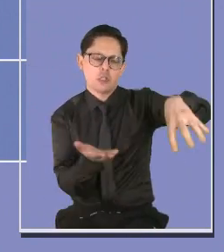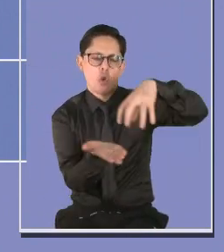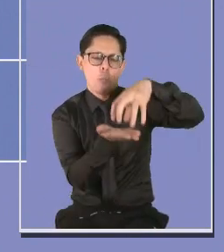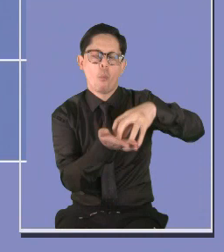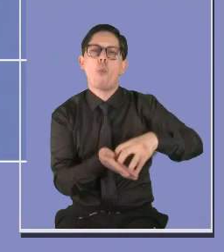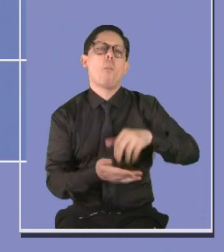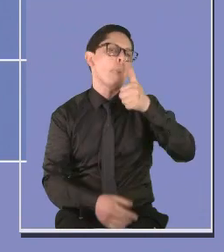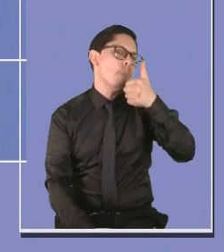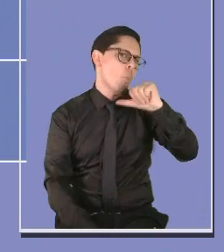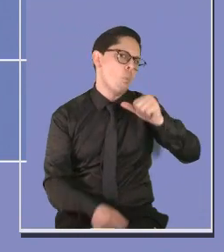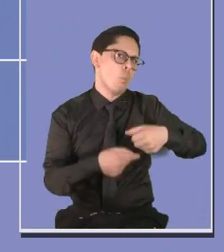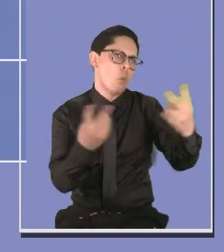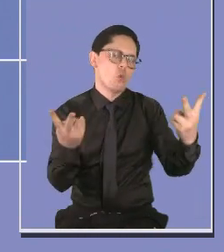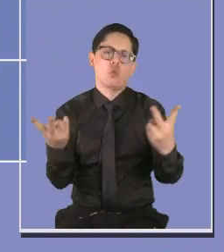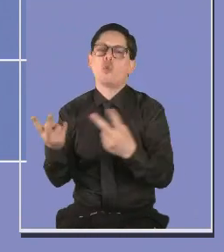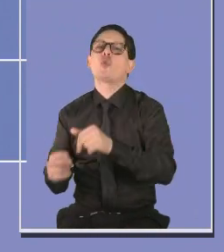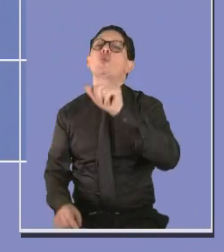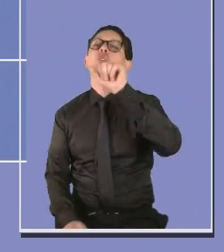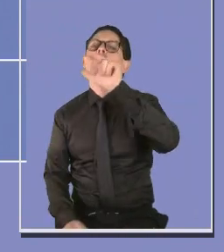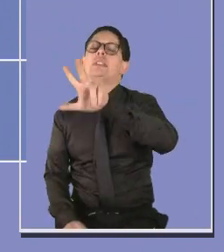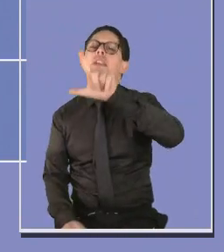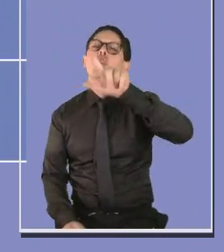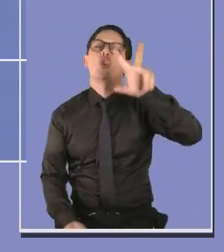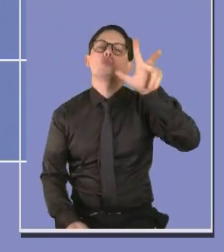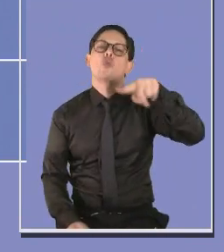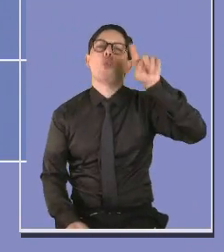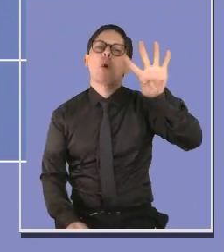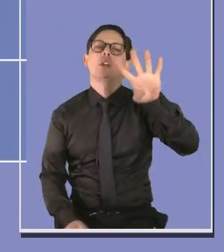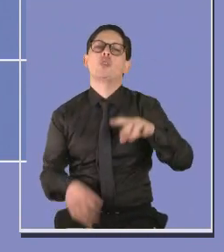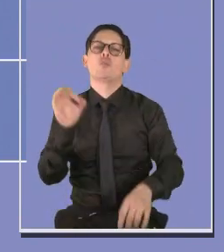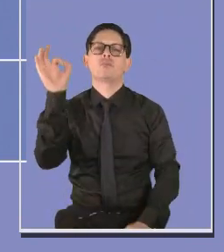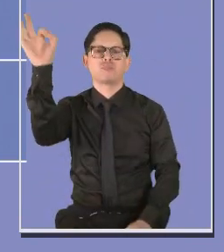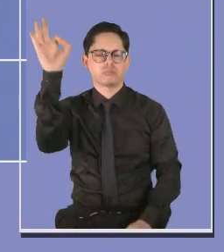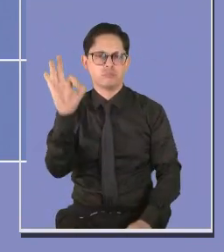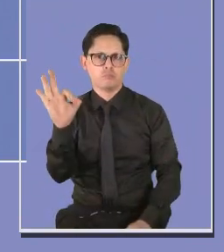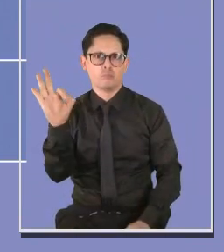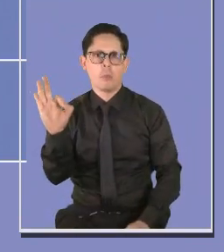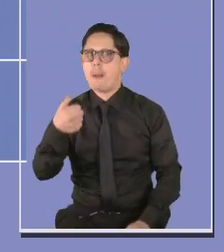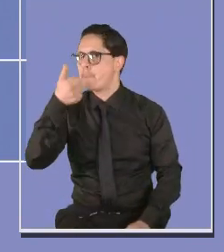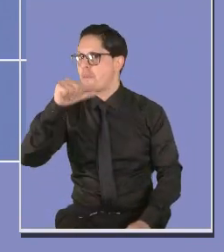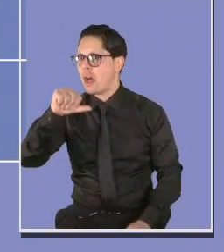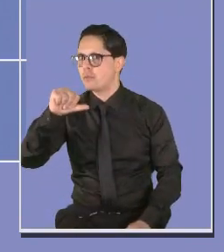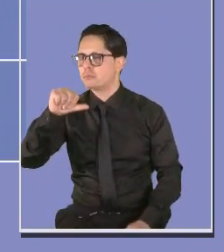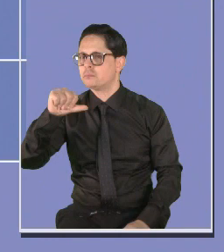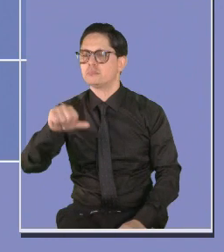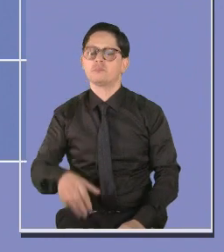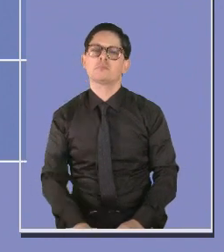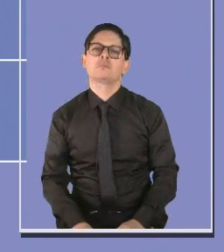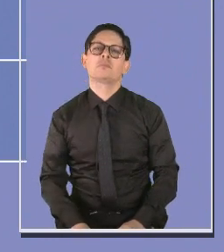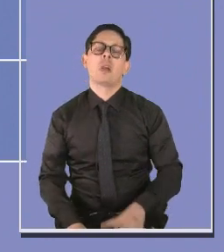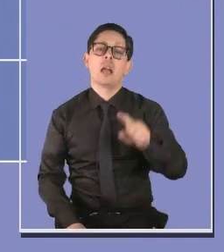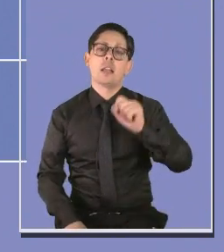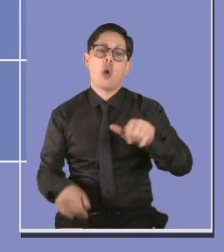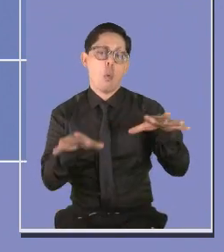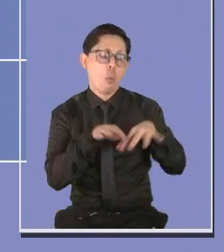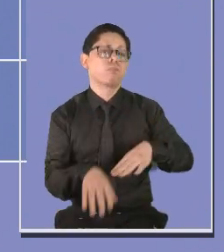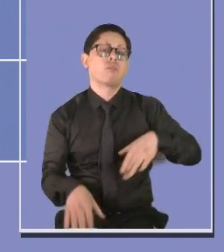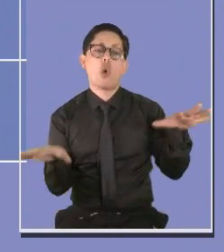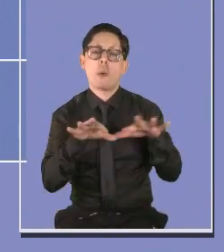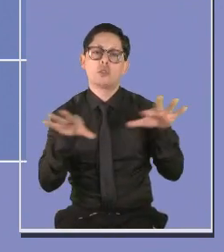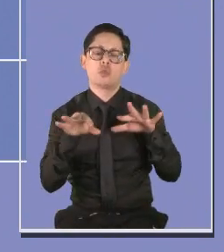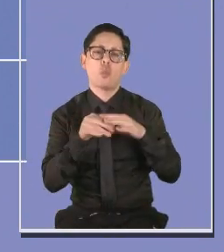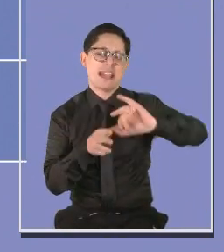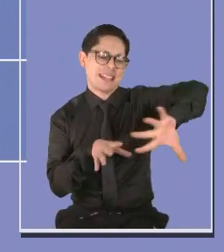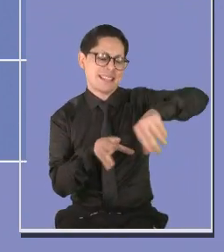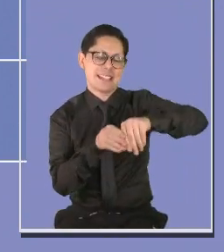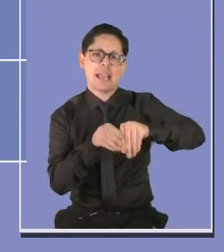público y el 68.4% en el sector privado la ocupación del sistema integrado